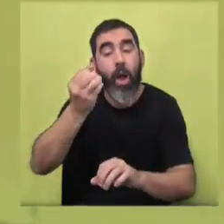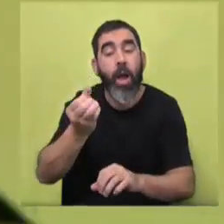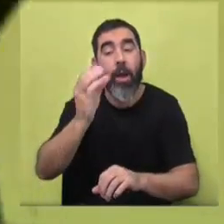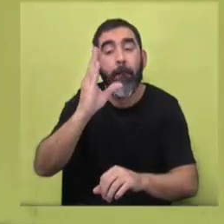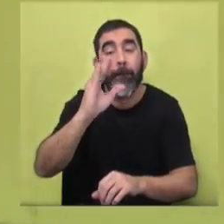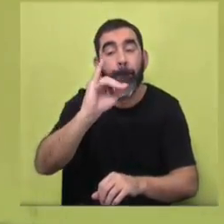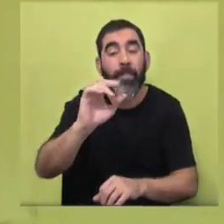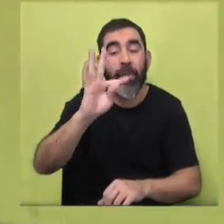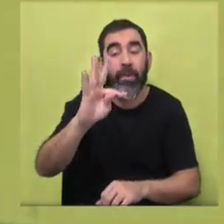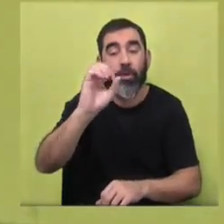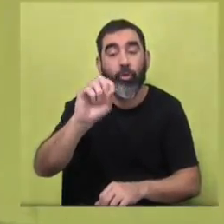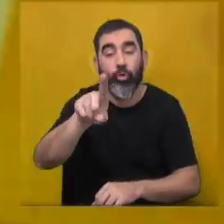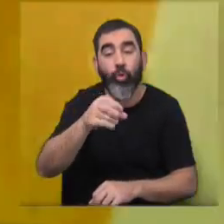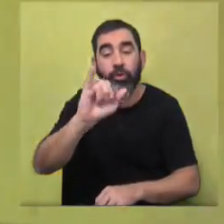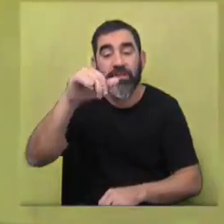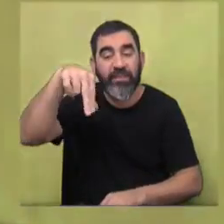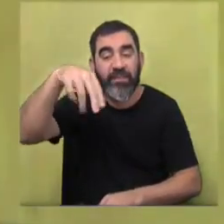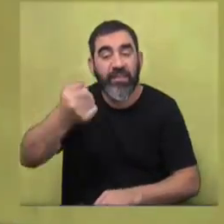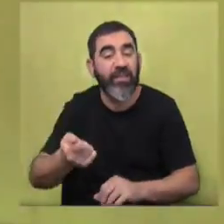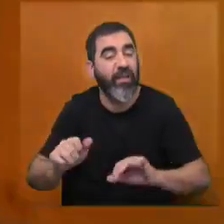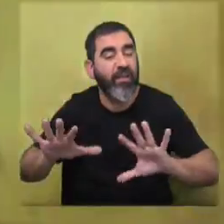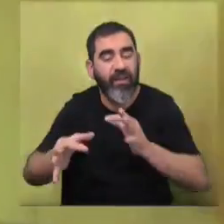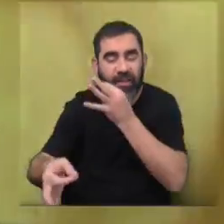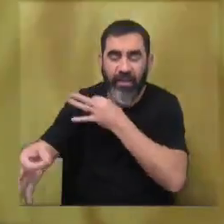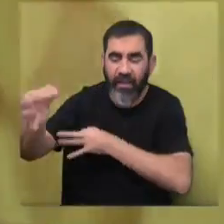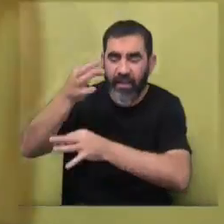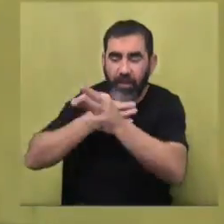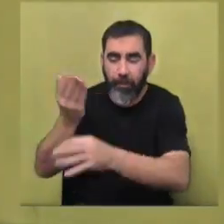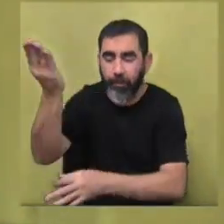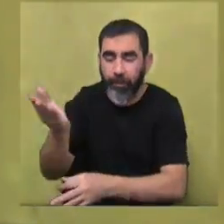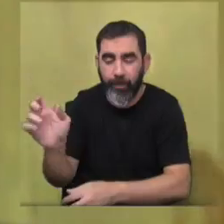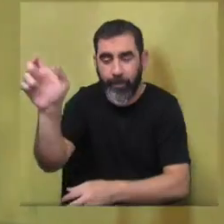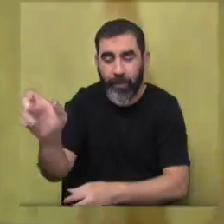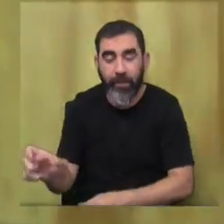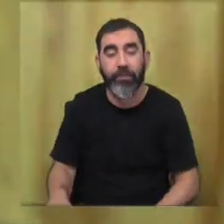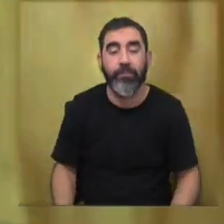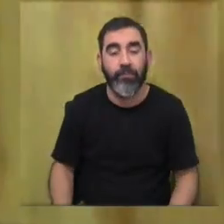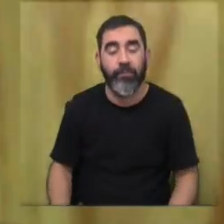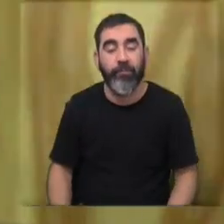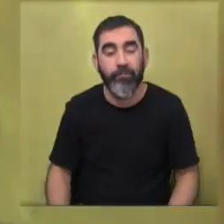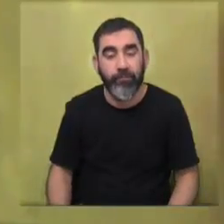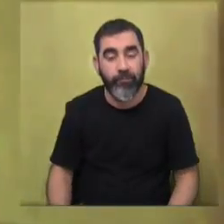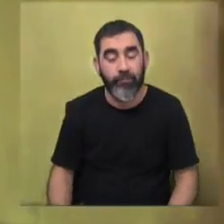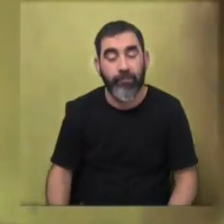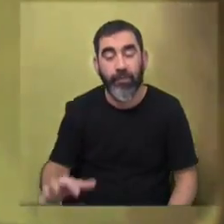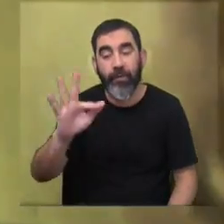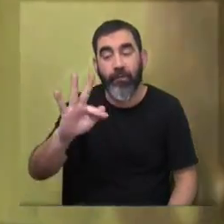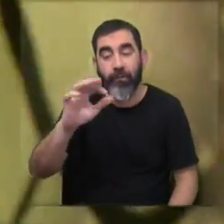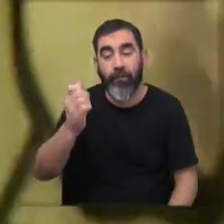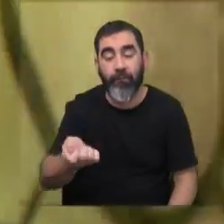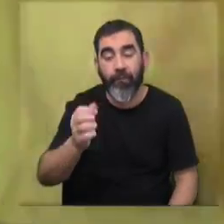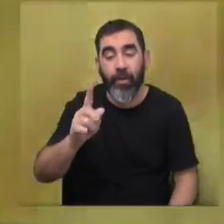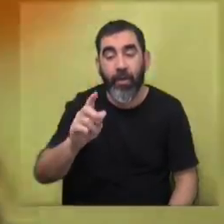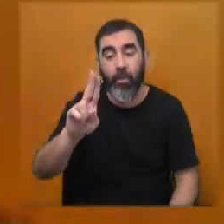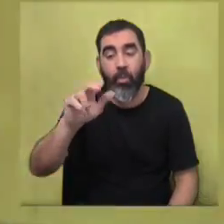vamos a hablar ahora, la apitoxina. Bueno, mejor que nos lo explique nuestra entrevistada de hoy. Saludamos a Catherine Fagundes, del